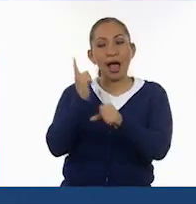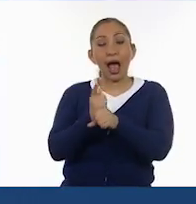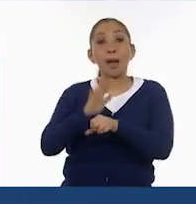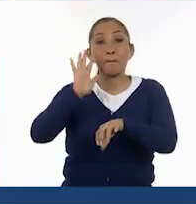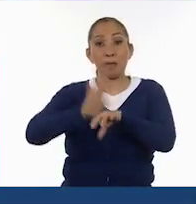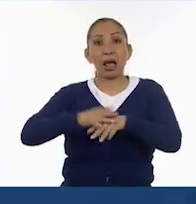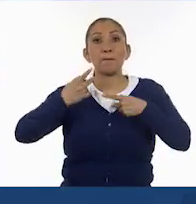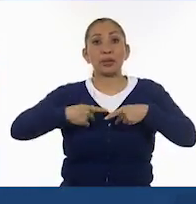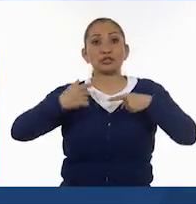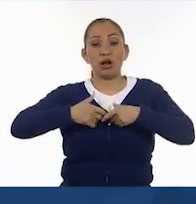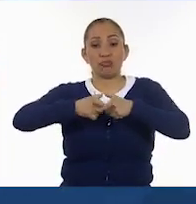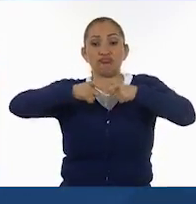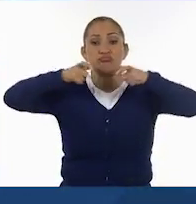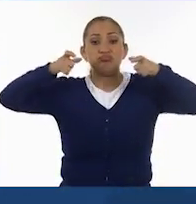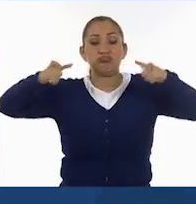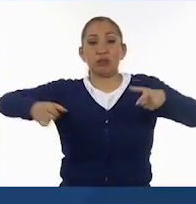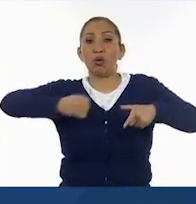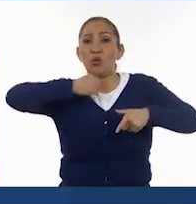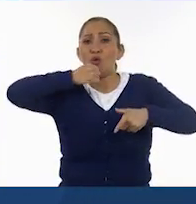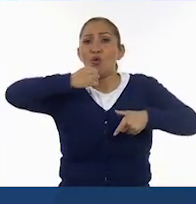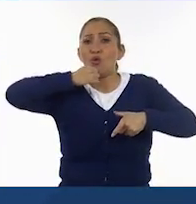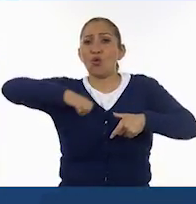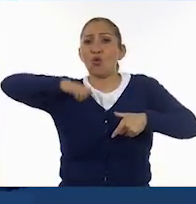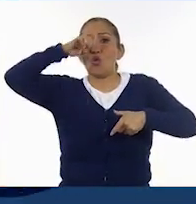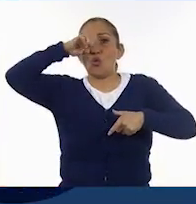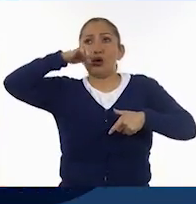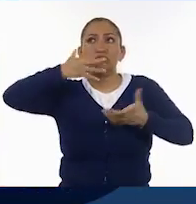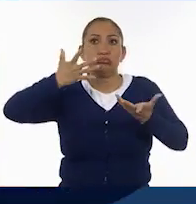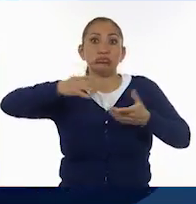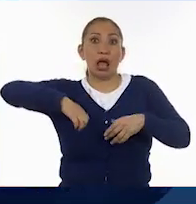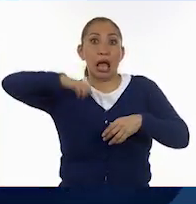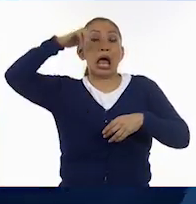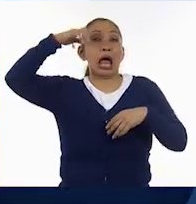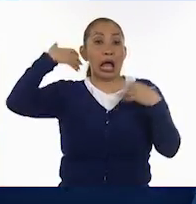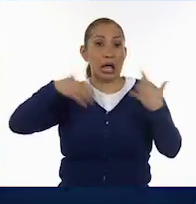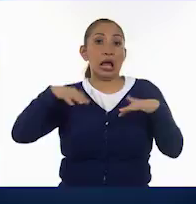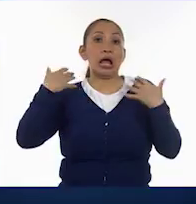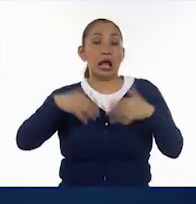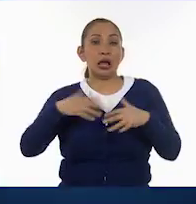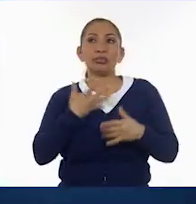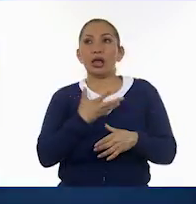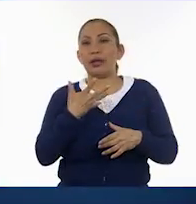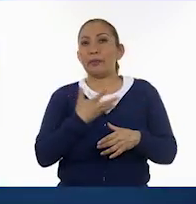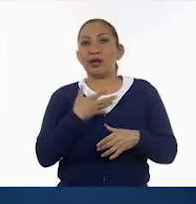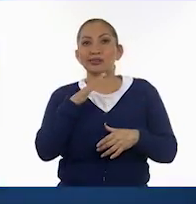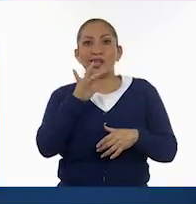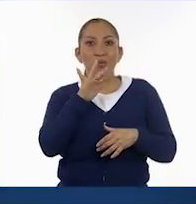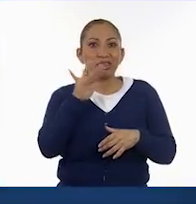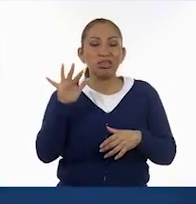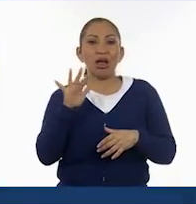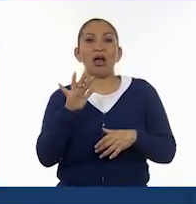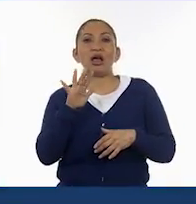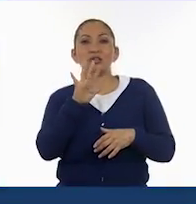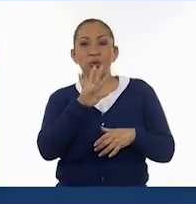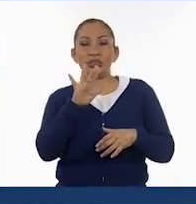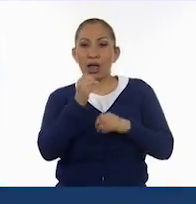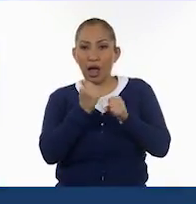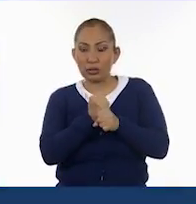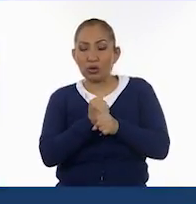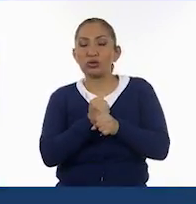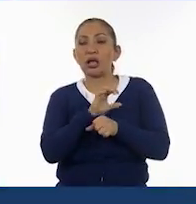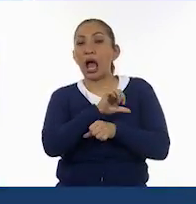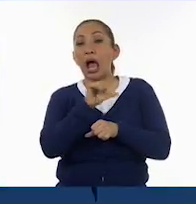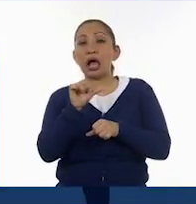que hay una población pues ya con una edad pues ya grande, ¿no? Tenemos ahí de 50 años en